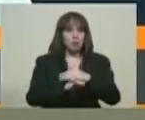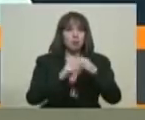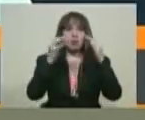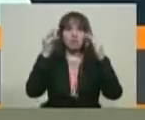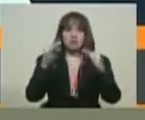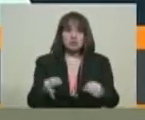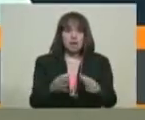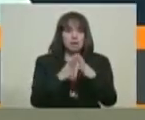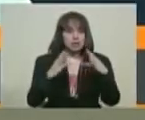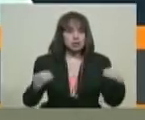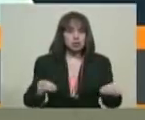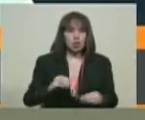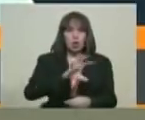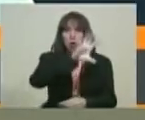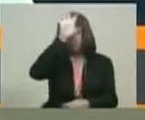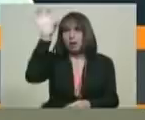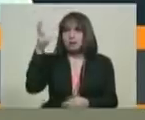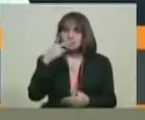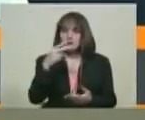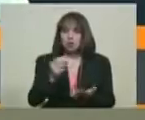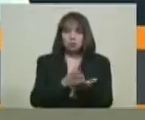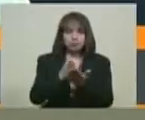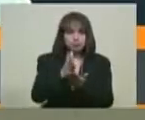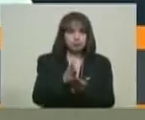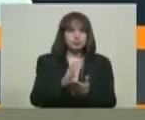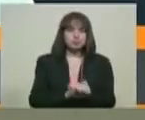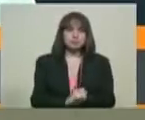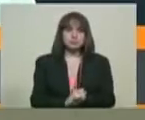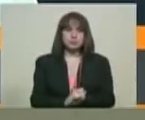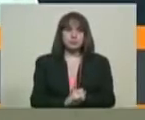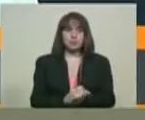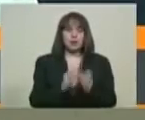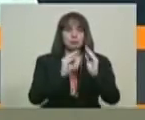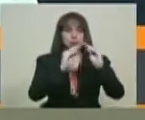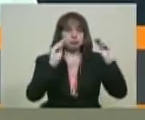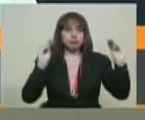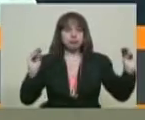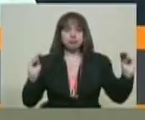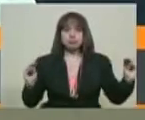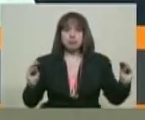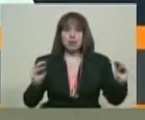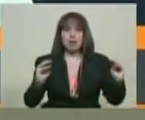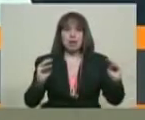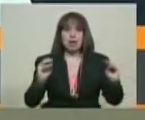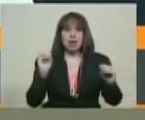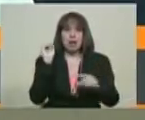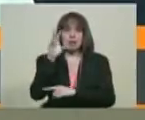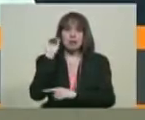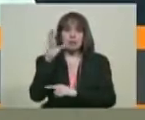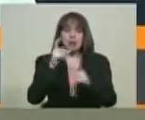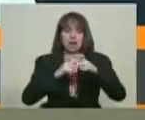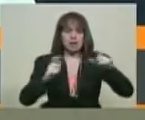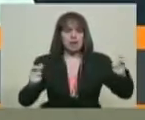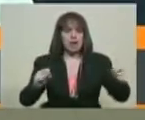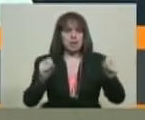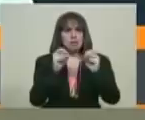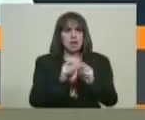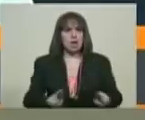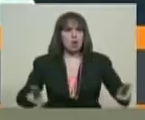del movimiento de países no alineados para llevar a la Asamblea General de la ONU, para llevar al secretario general de la